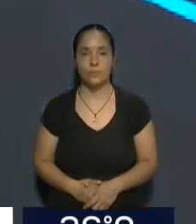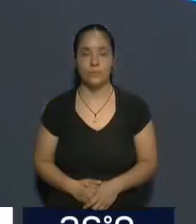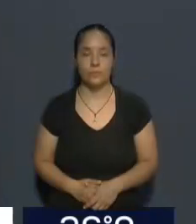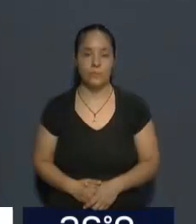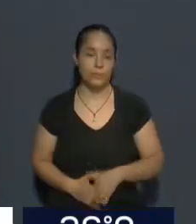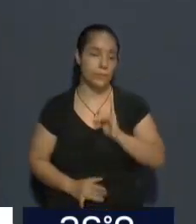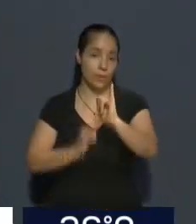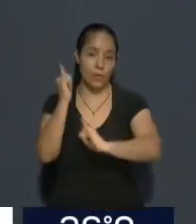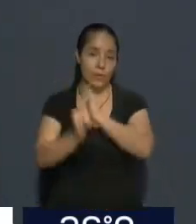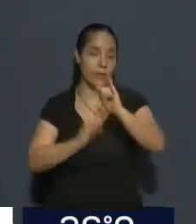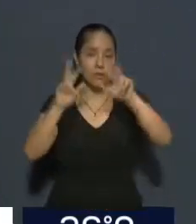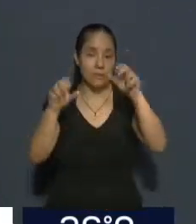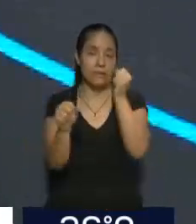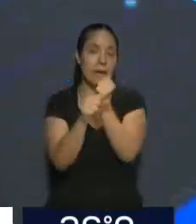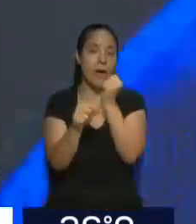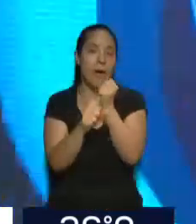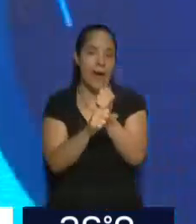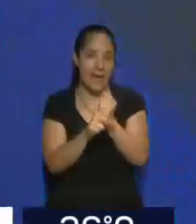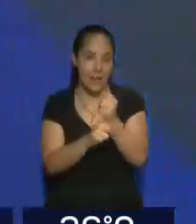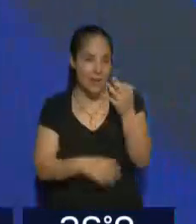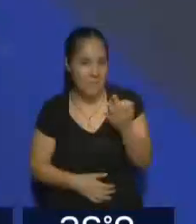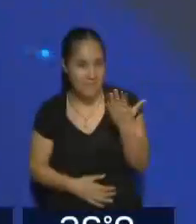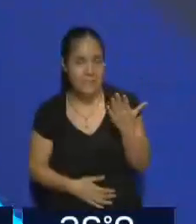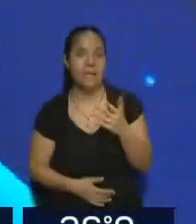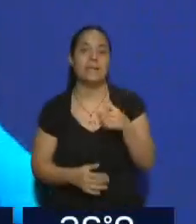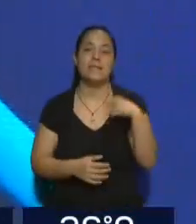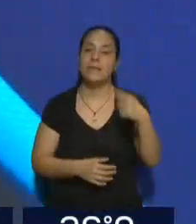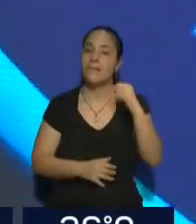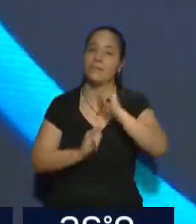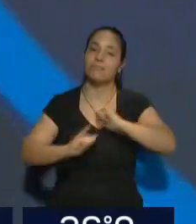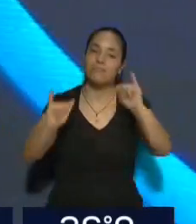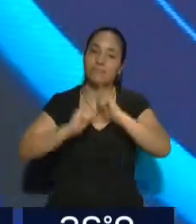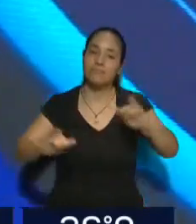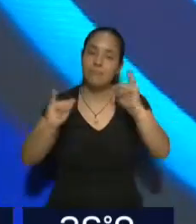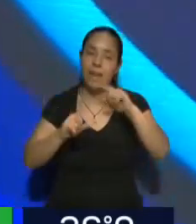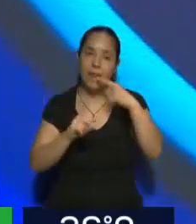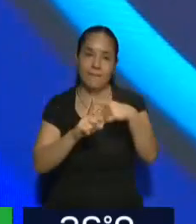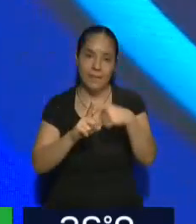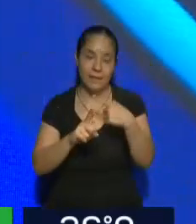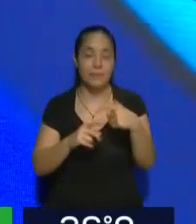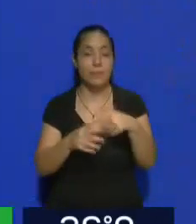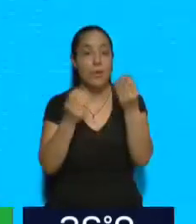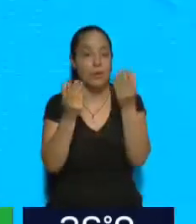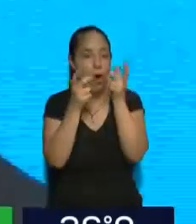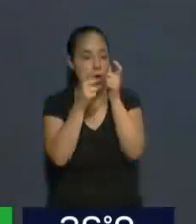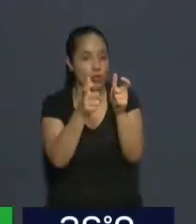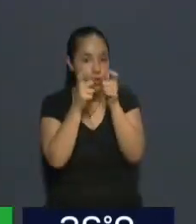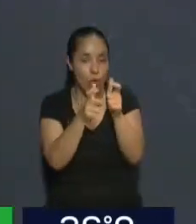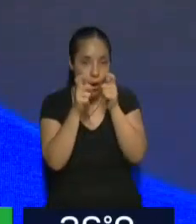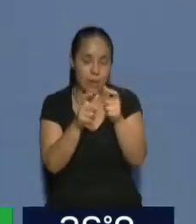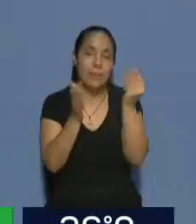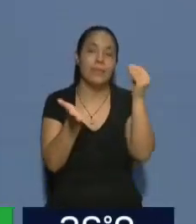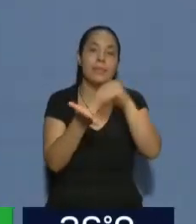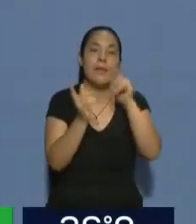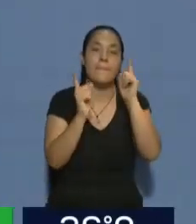Le hablábamos recién de un operativo especial, siempre lo dan a conocer previo a la fiesta, así que no solo tienen que ver con la cantidad de controles que se van a desarrollar, sino